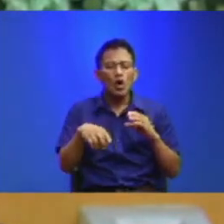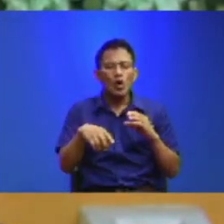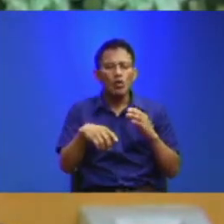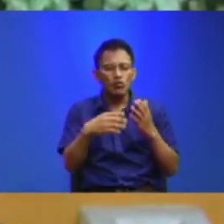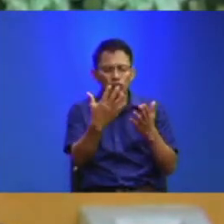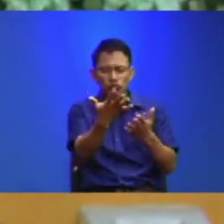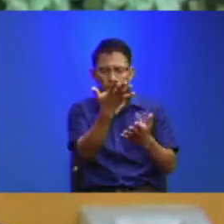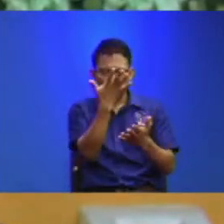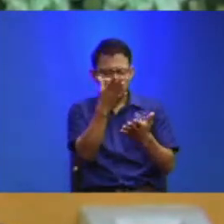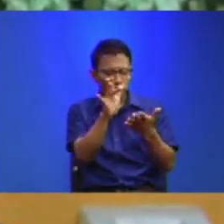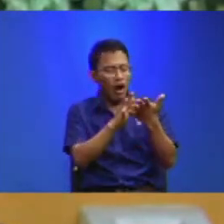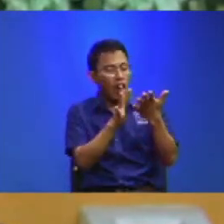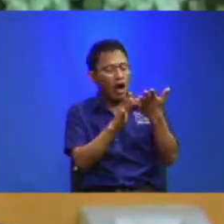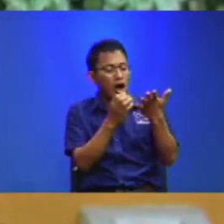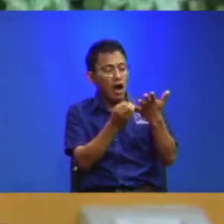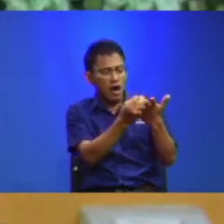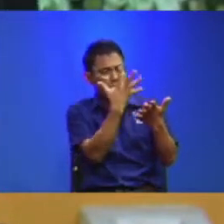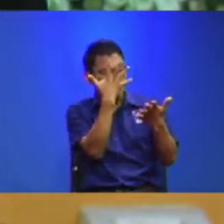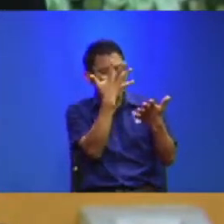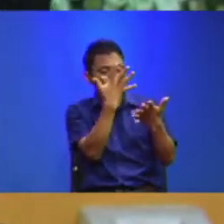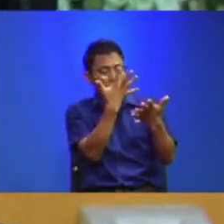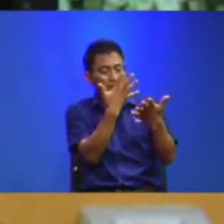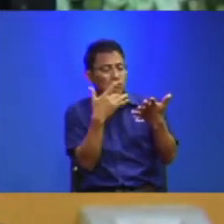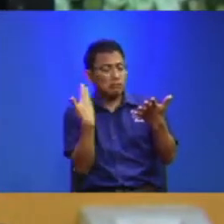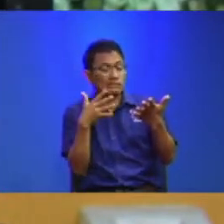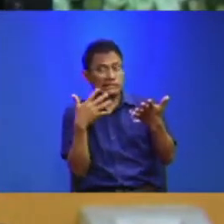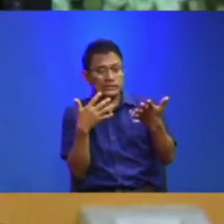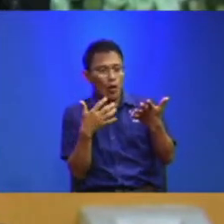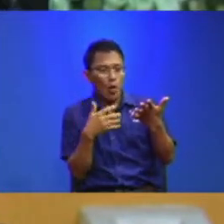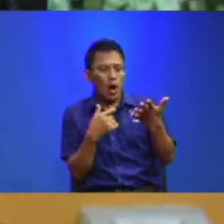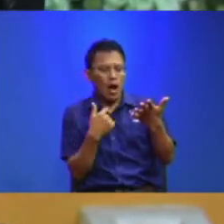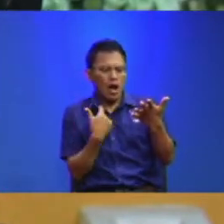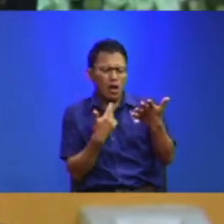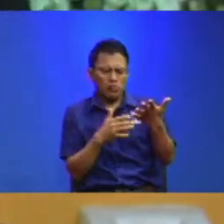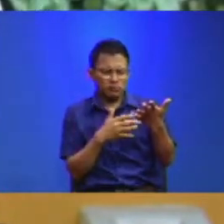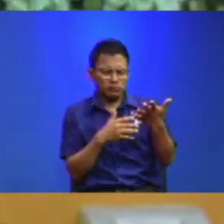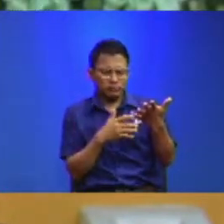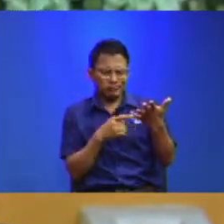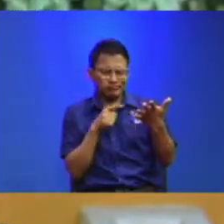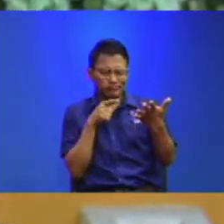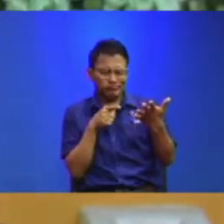era así. Teme lo que le pueda decir el hombre.